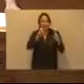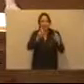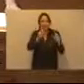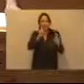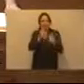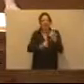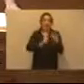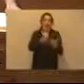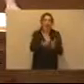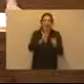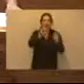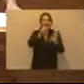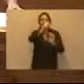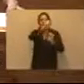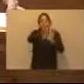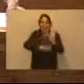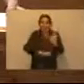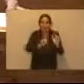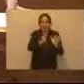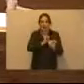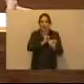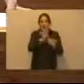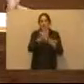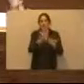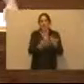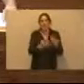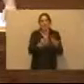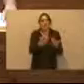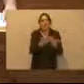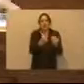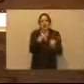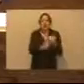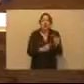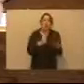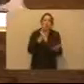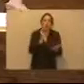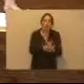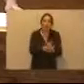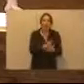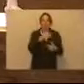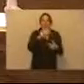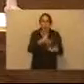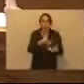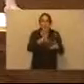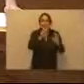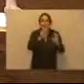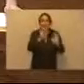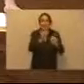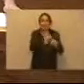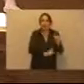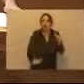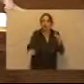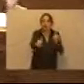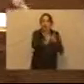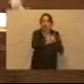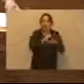das listas de espera na Cámara, folga dicir que porque se trata dun asunto de primer orden